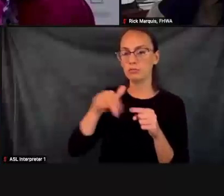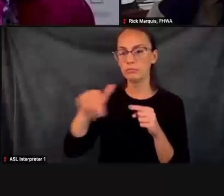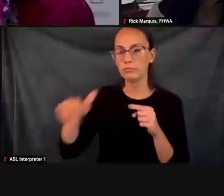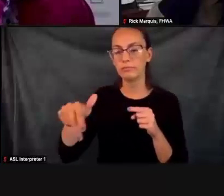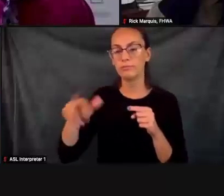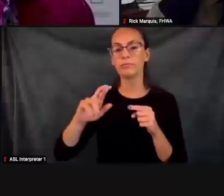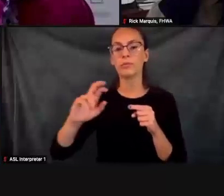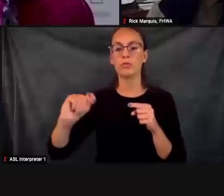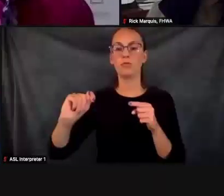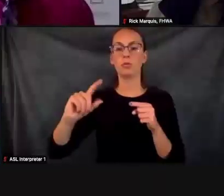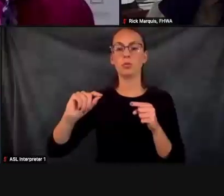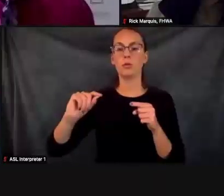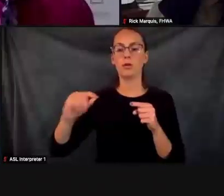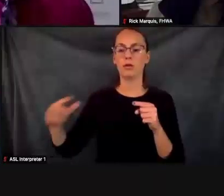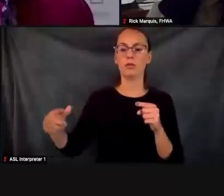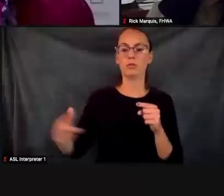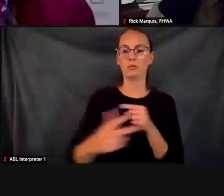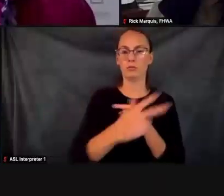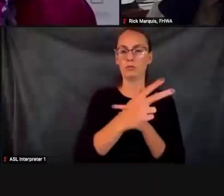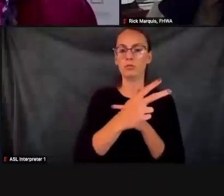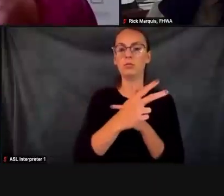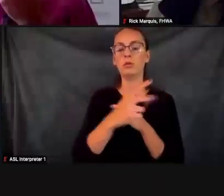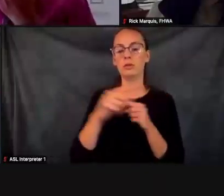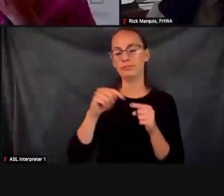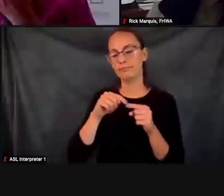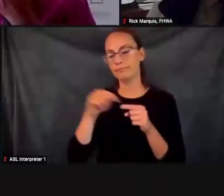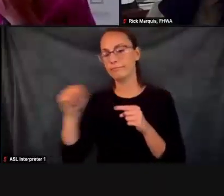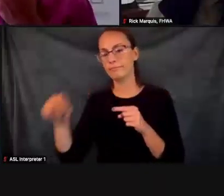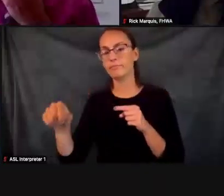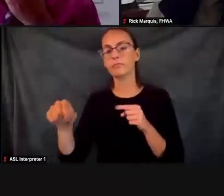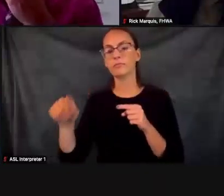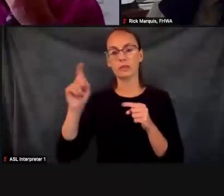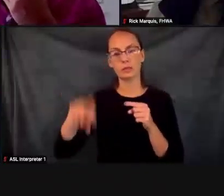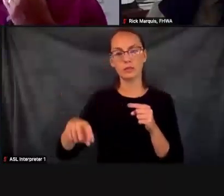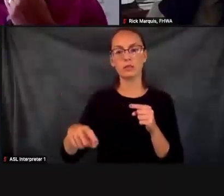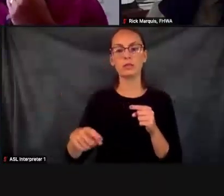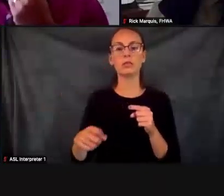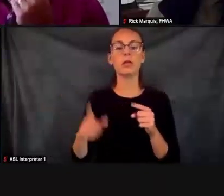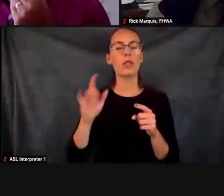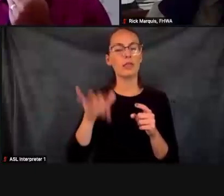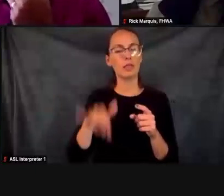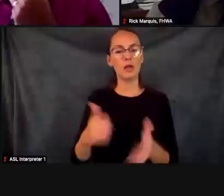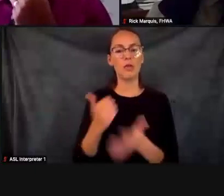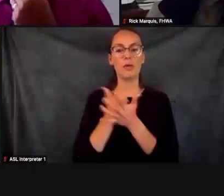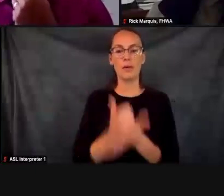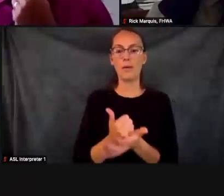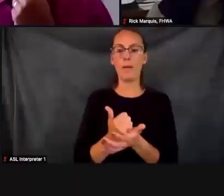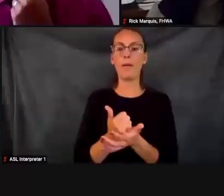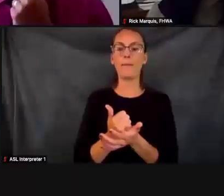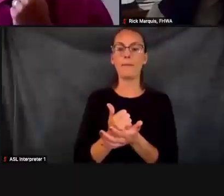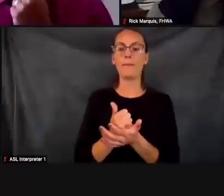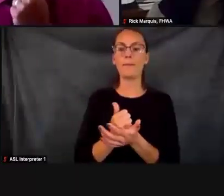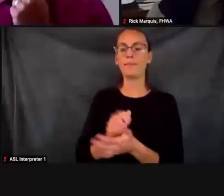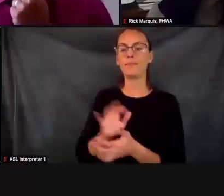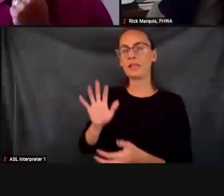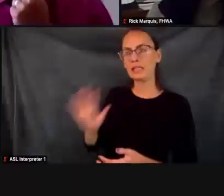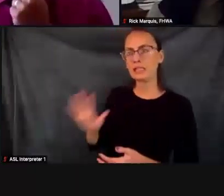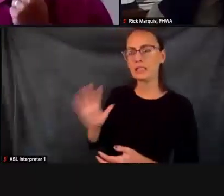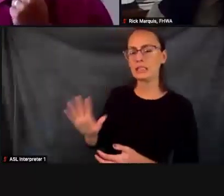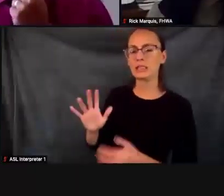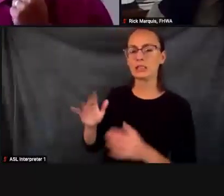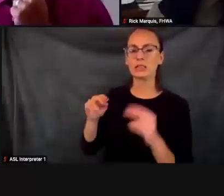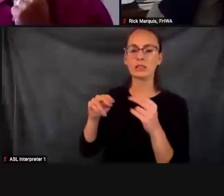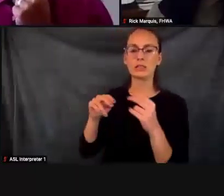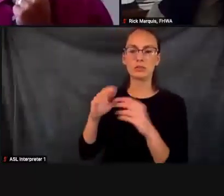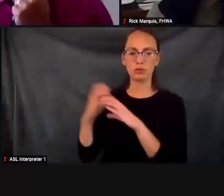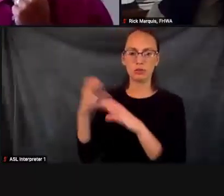residentes cruzar la calle con seguridad. Eso mejoraría la las condiciones y disuadir a los